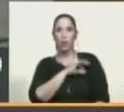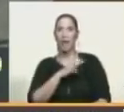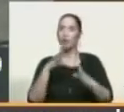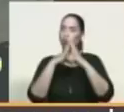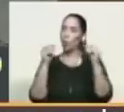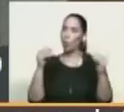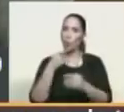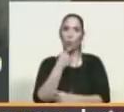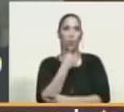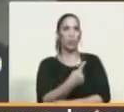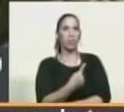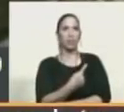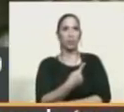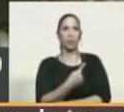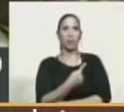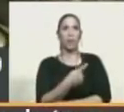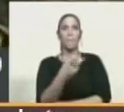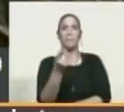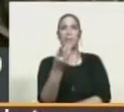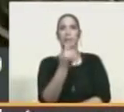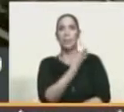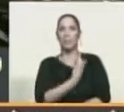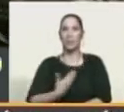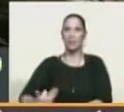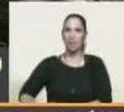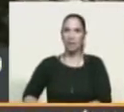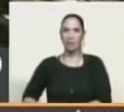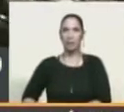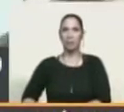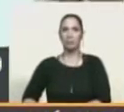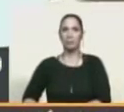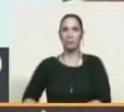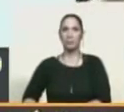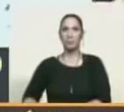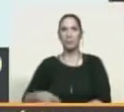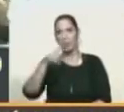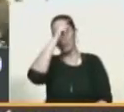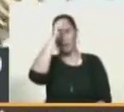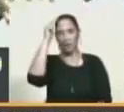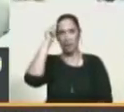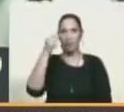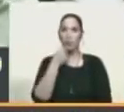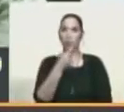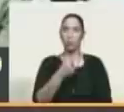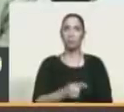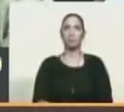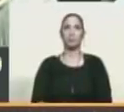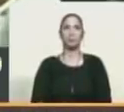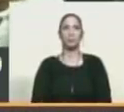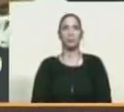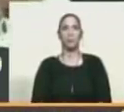nuestro compañero presidente, vicepresidente Elías, Tarek.